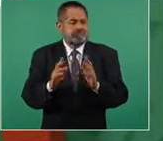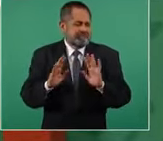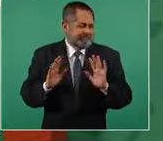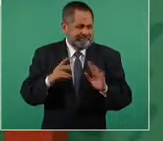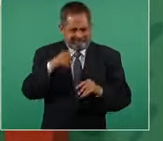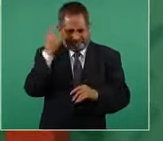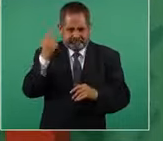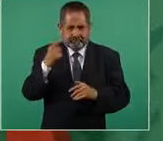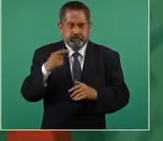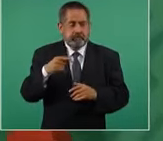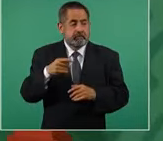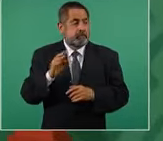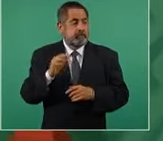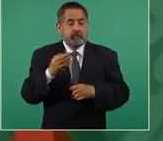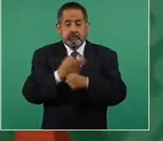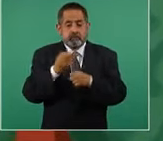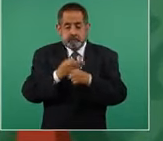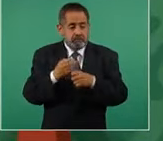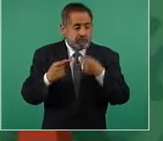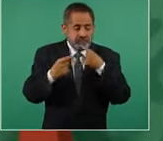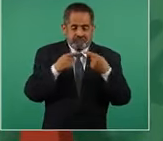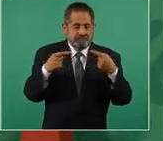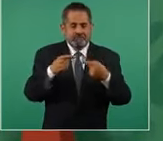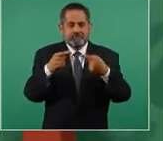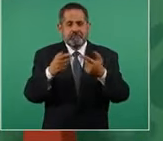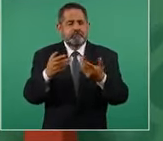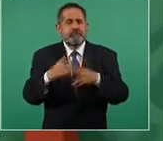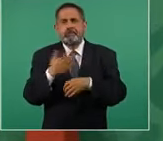nada si